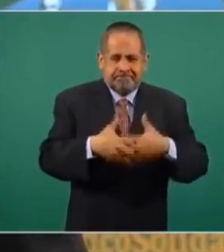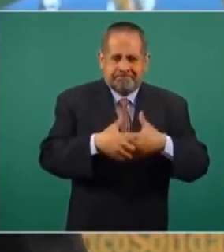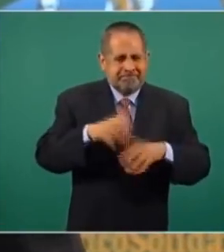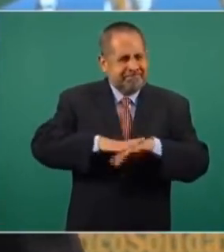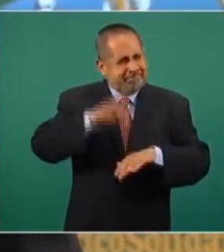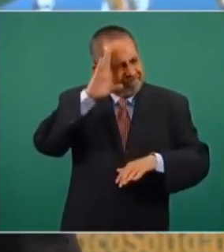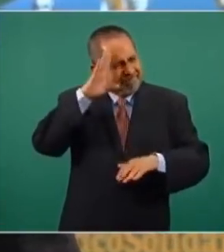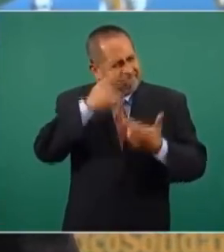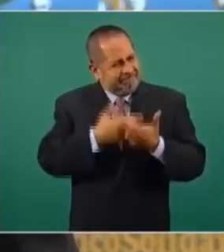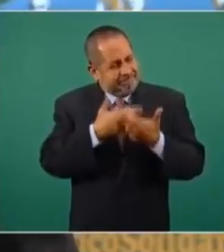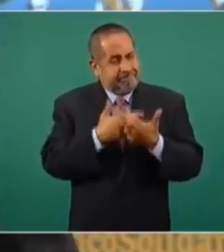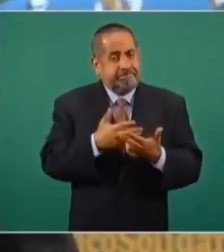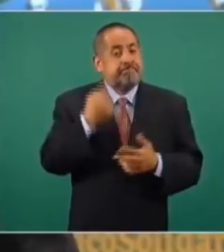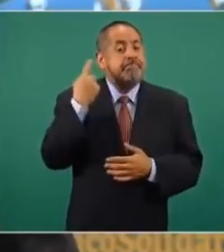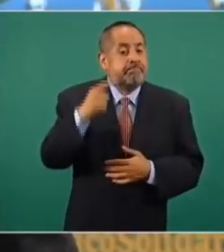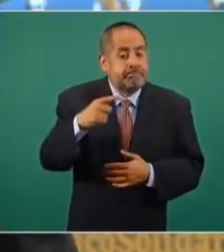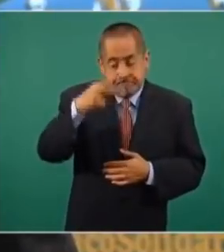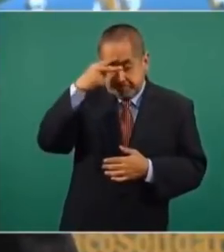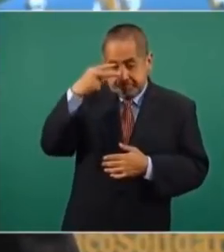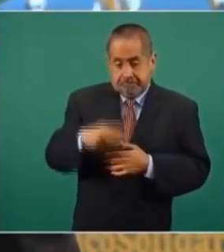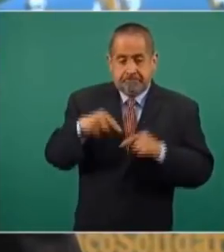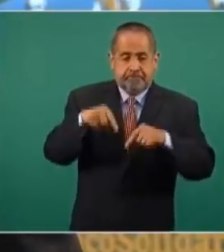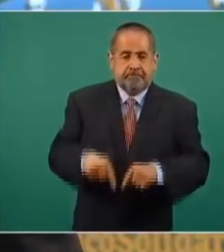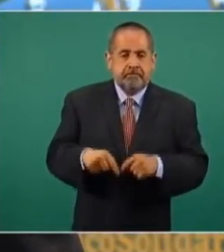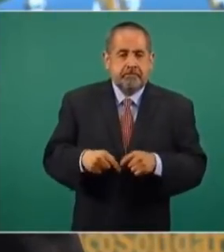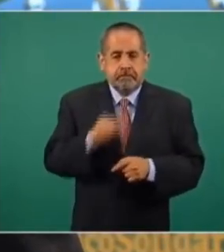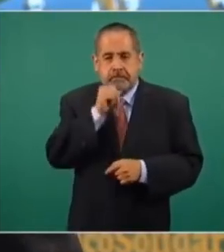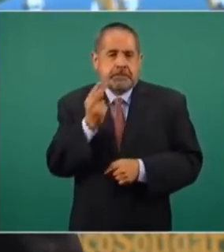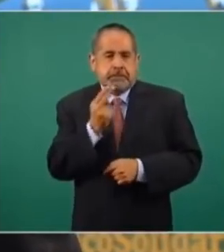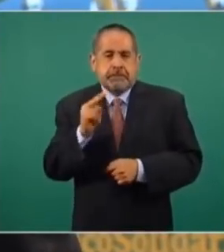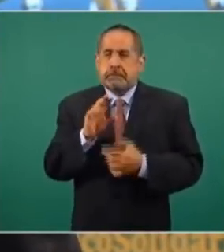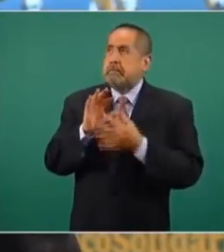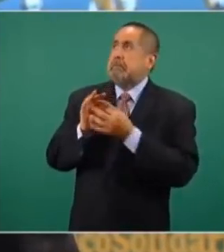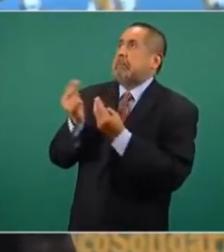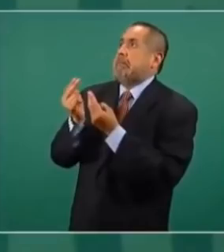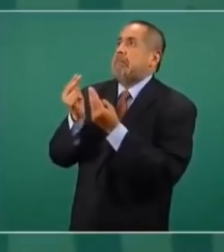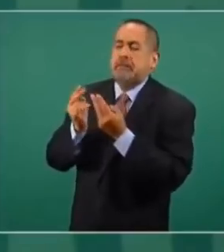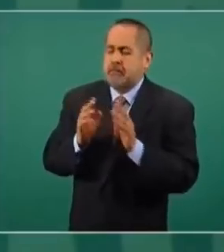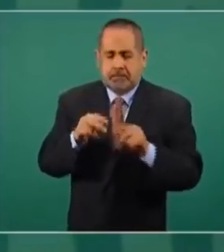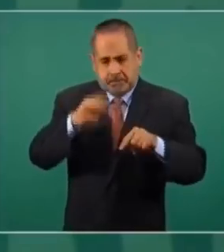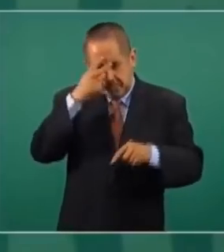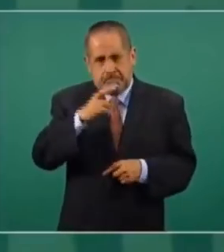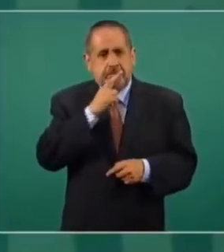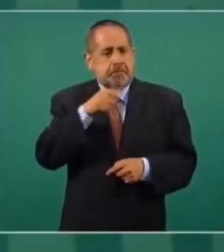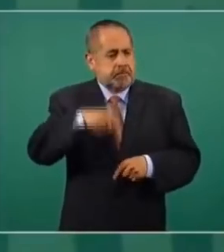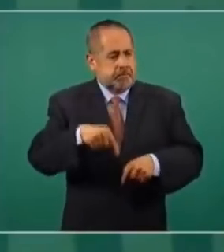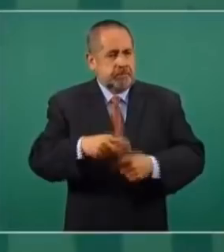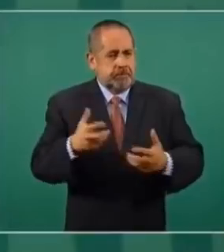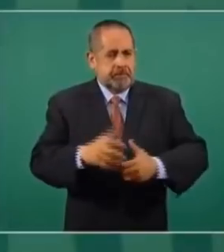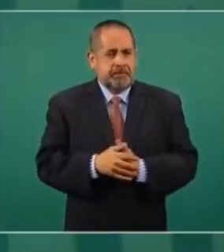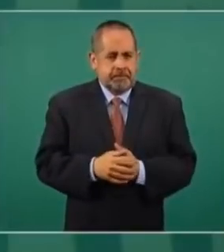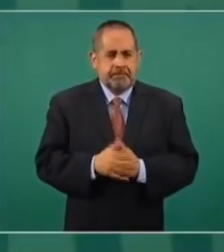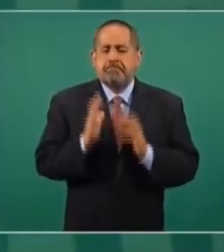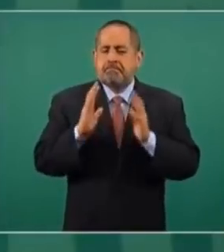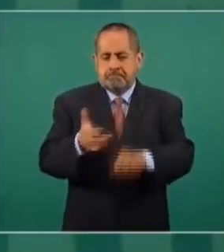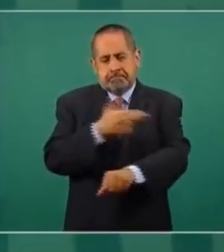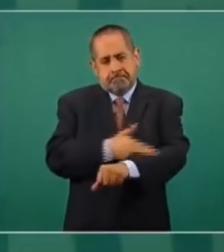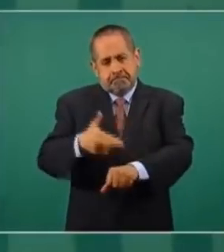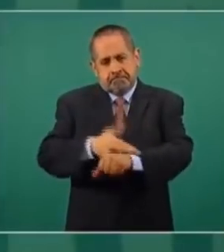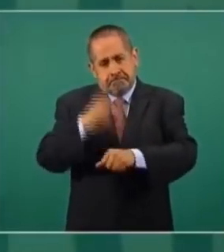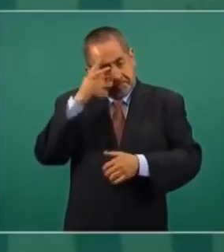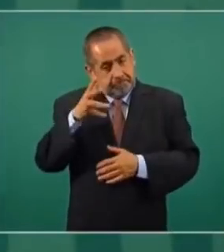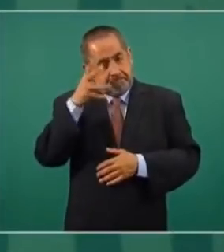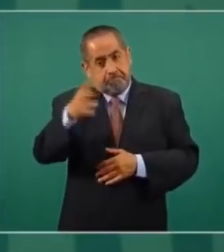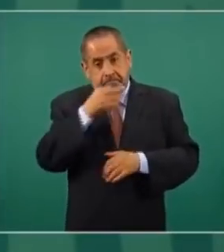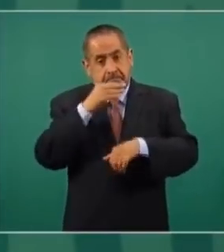escala de vacuna para que México no sea tan dependiente como lo somos hoy. O sea, ya se está trabajando para el futuro, nada